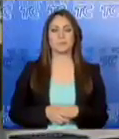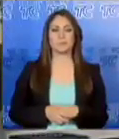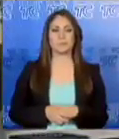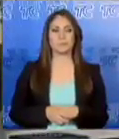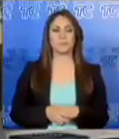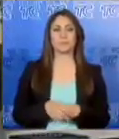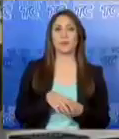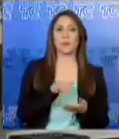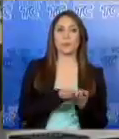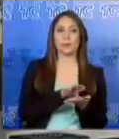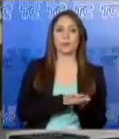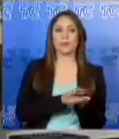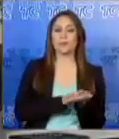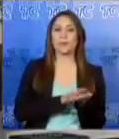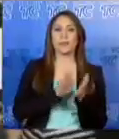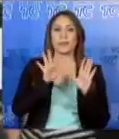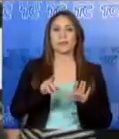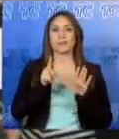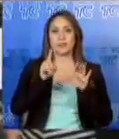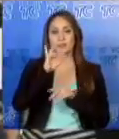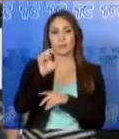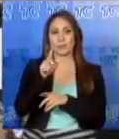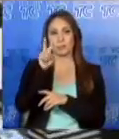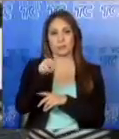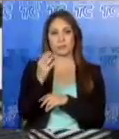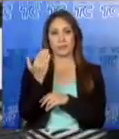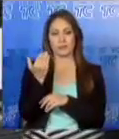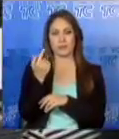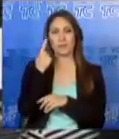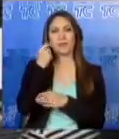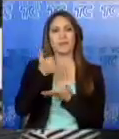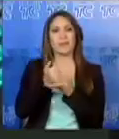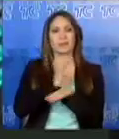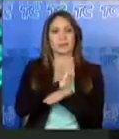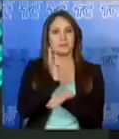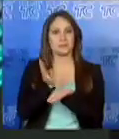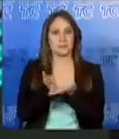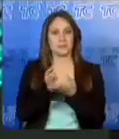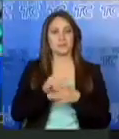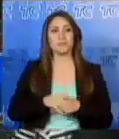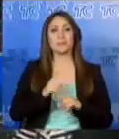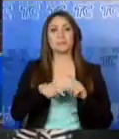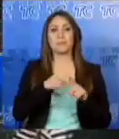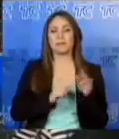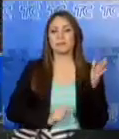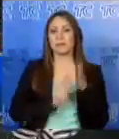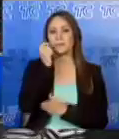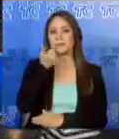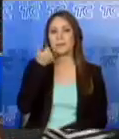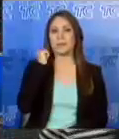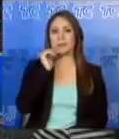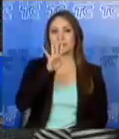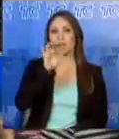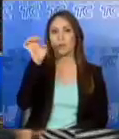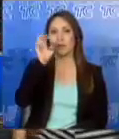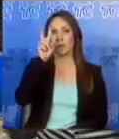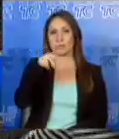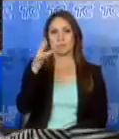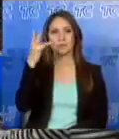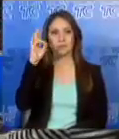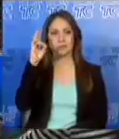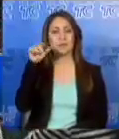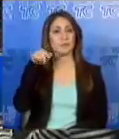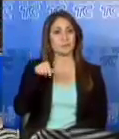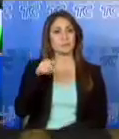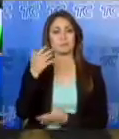El proyecto se presentó el 16 de julio de 2015 ante la Asamblea Nacional y finalmente su aprobación se dio ayer 5 de enero de 2017. Con